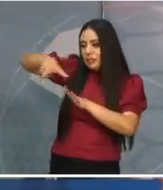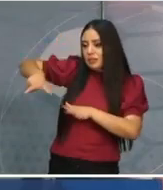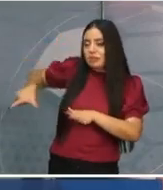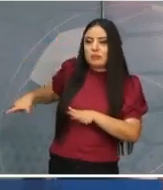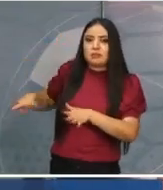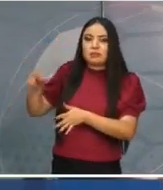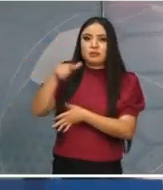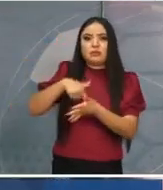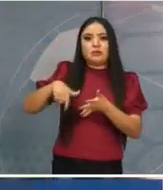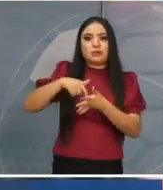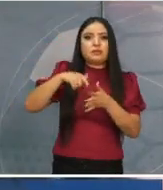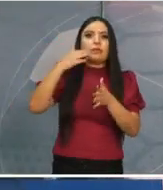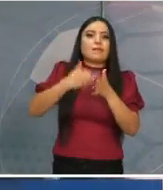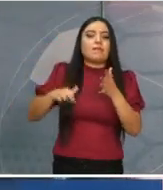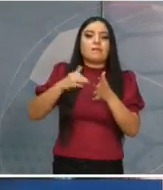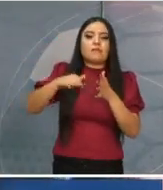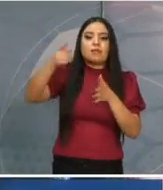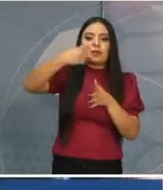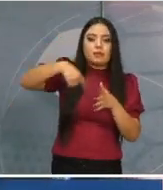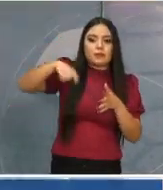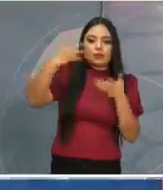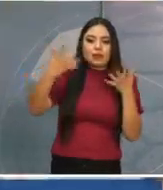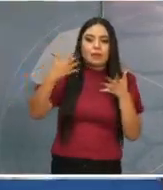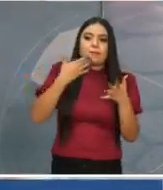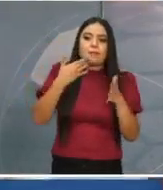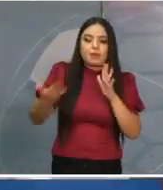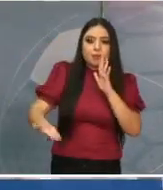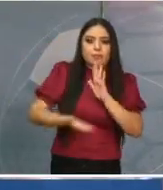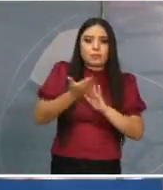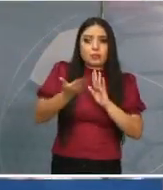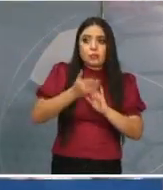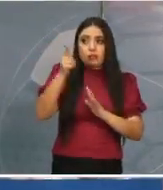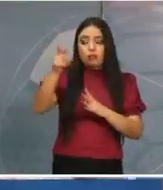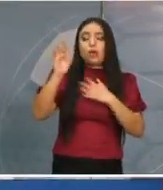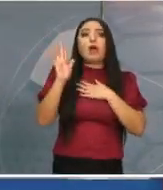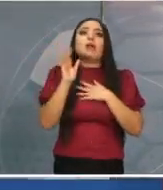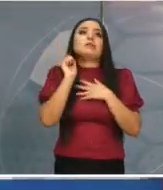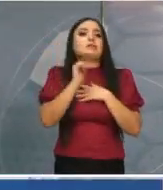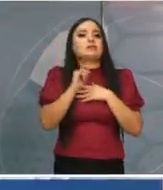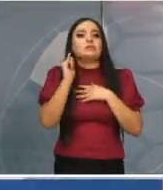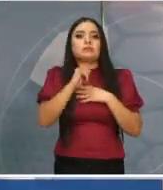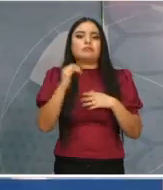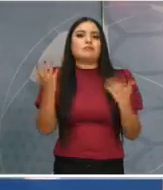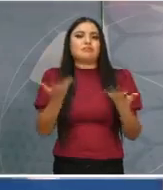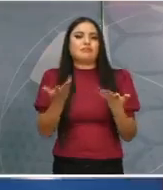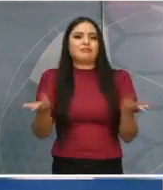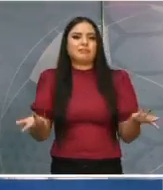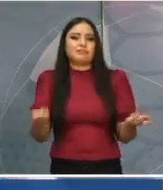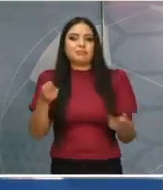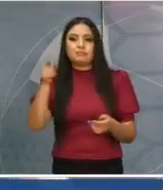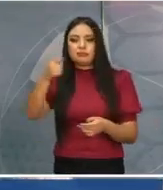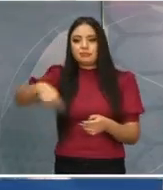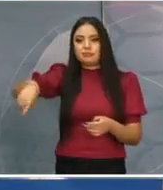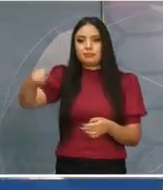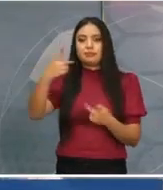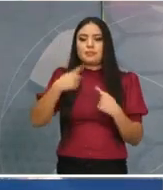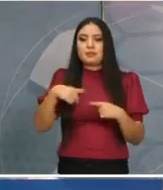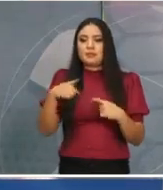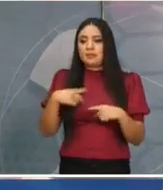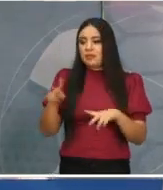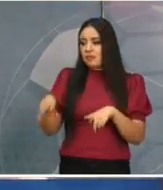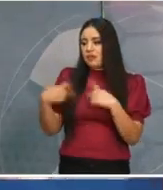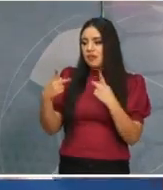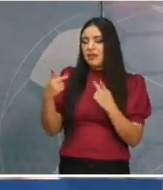ellos vengan y no la hagan porque ellos así prometieron simplemente los proveedores no entran porque también a veces no encontramos leche